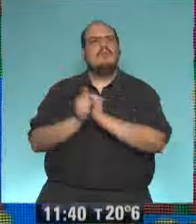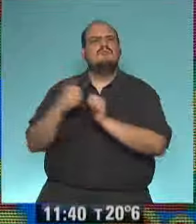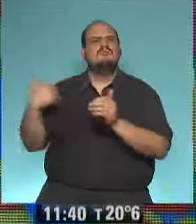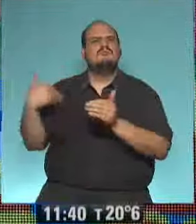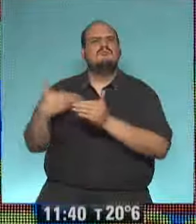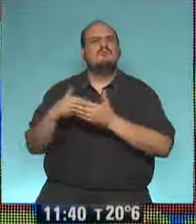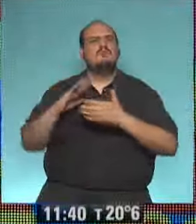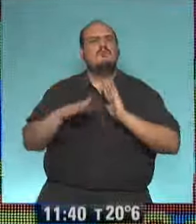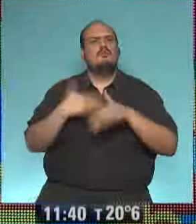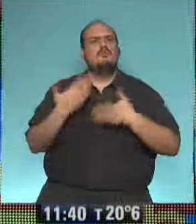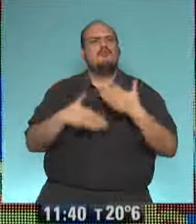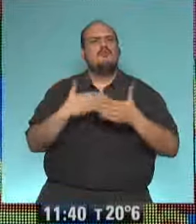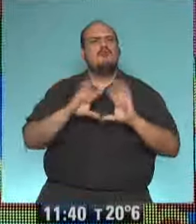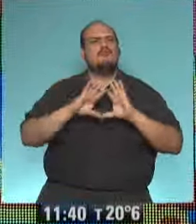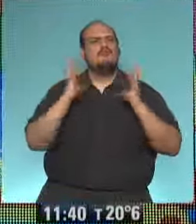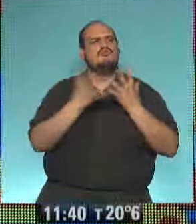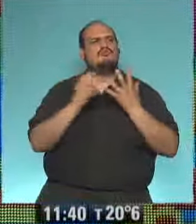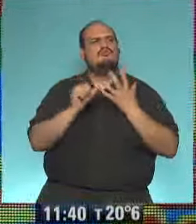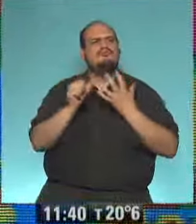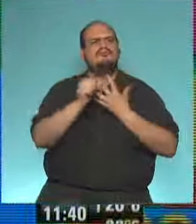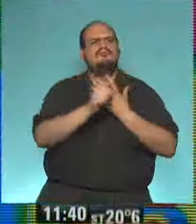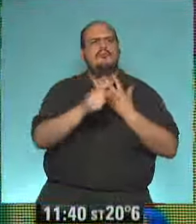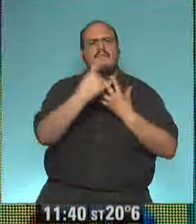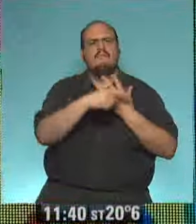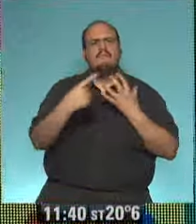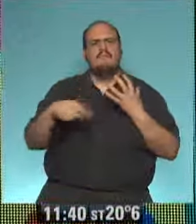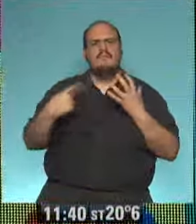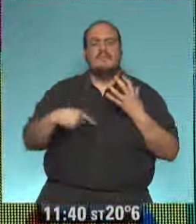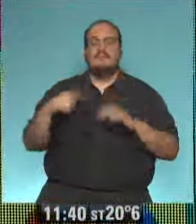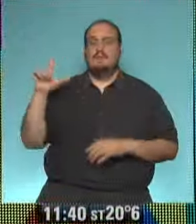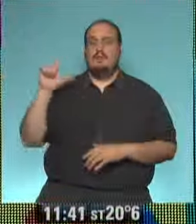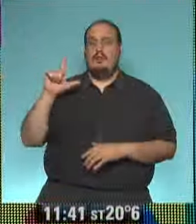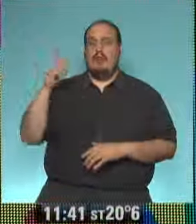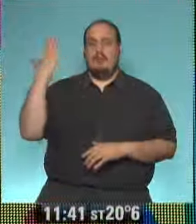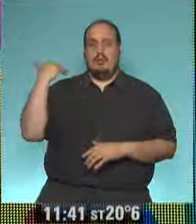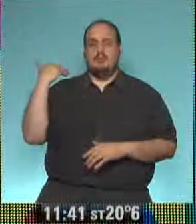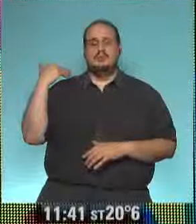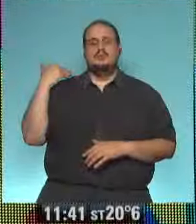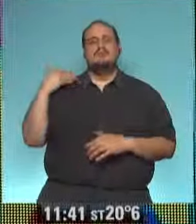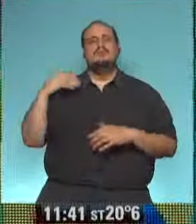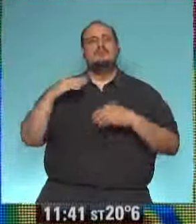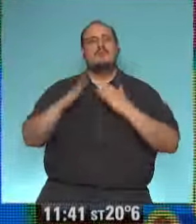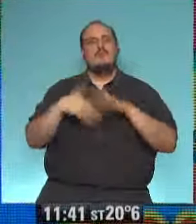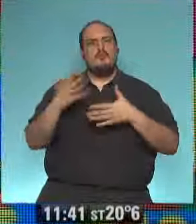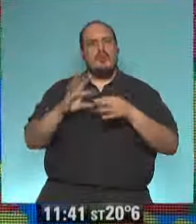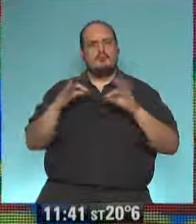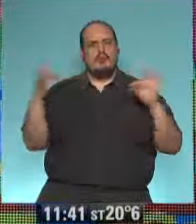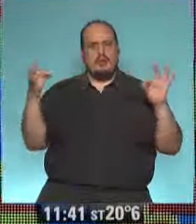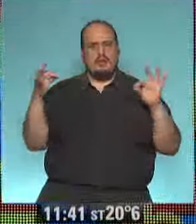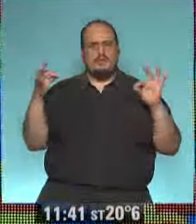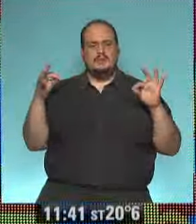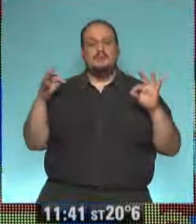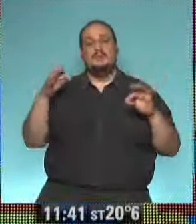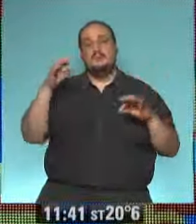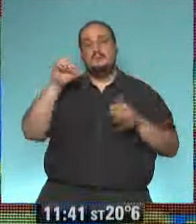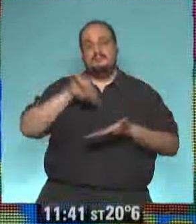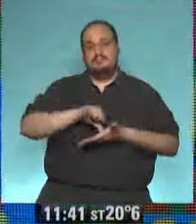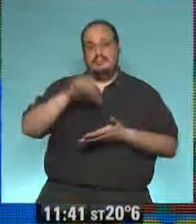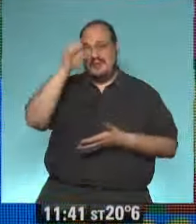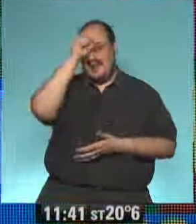de los Juegos en diferentes partes del mundo. Muy bien. Entonces, bueno, el lunes empezamos con estos Juegos Olímpicos que se jugaban en